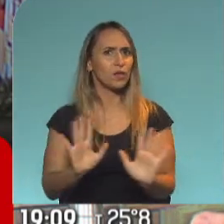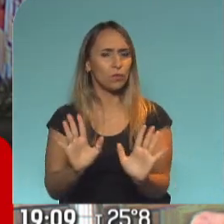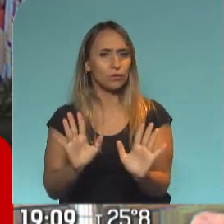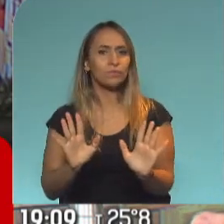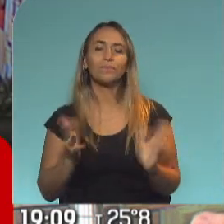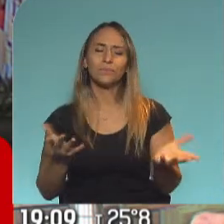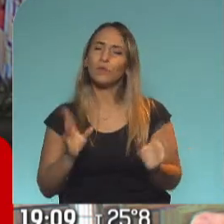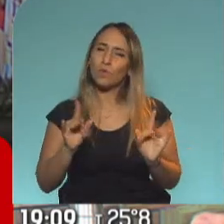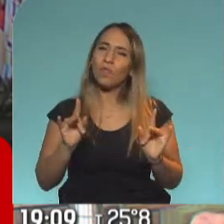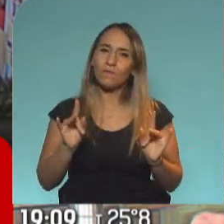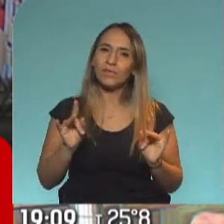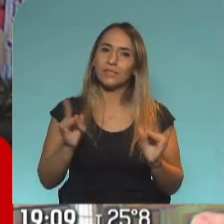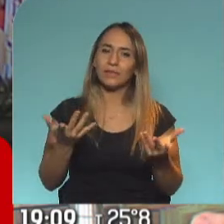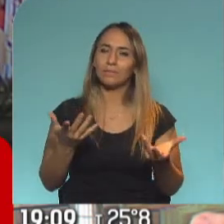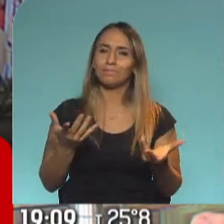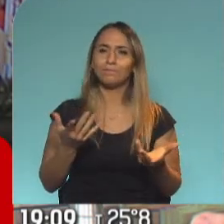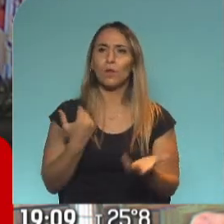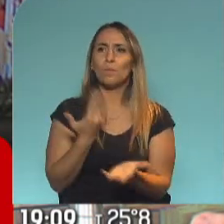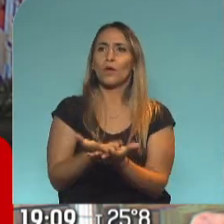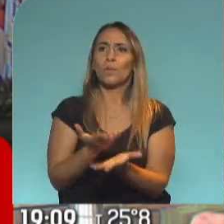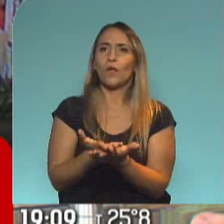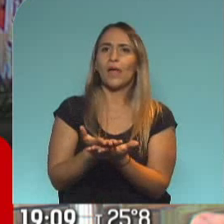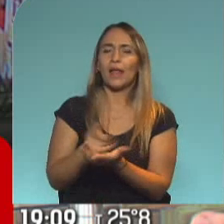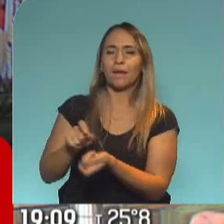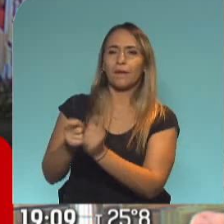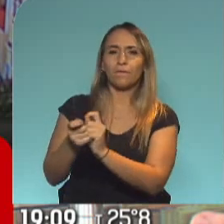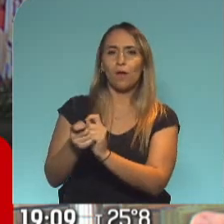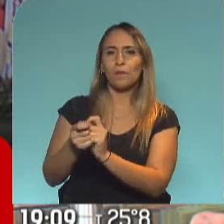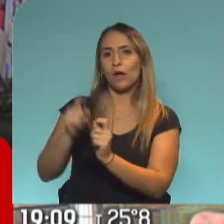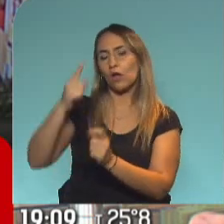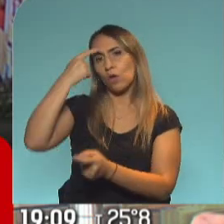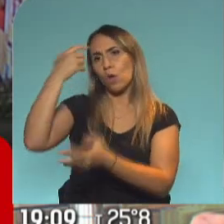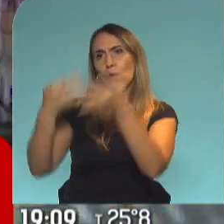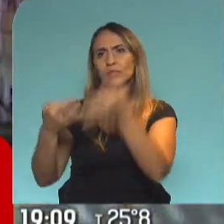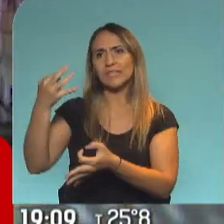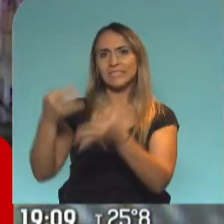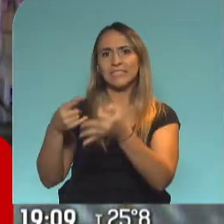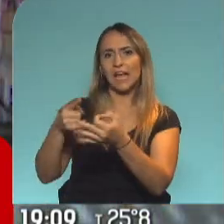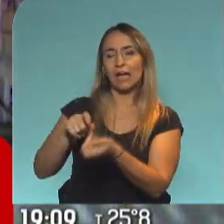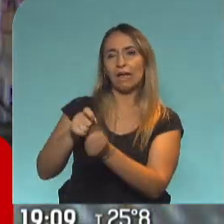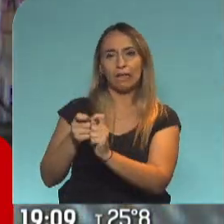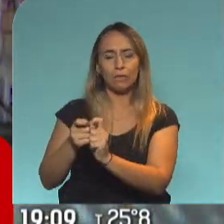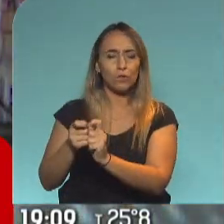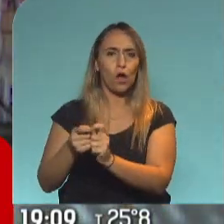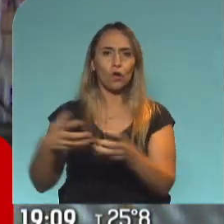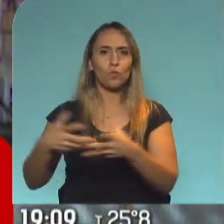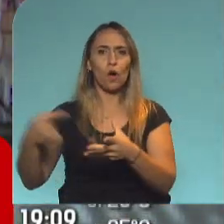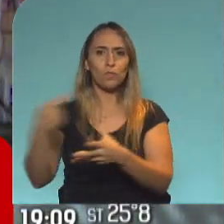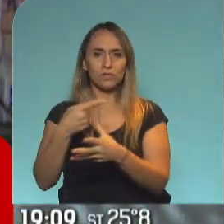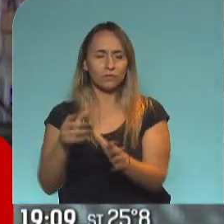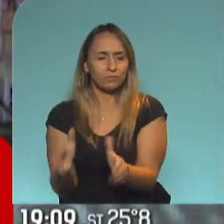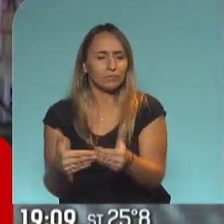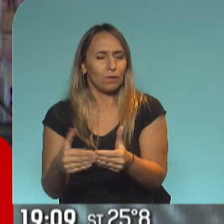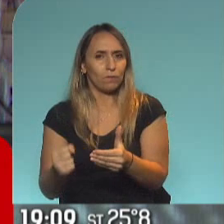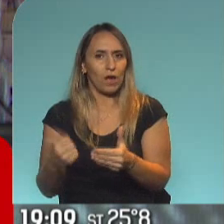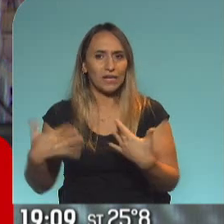qué difícil, ¿no? Plantear cualquier reforma a la justicia con una oposición tan cerrada. Sí, ahora vamos a ir a eso porque justamente